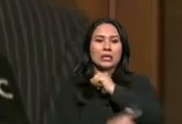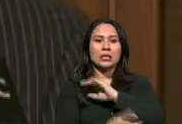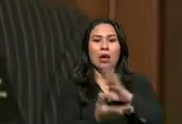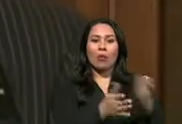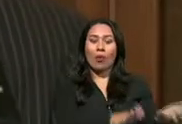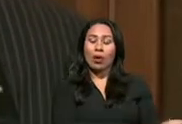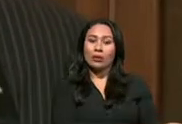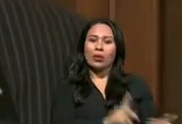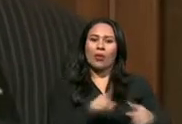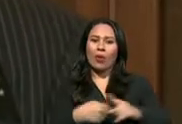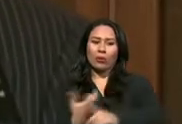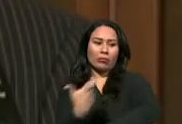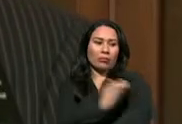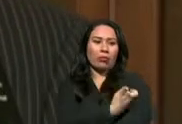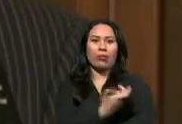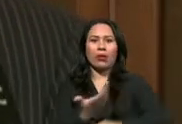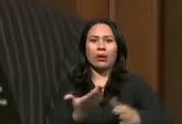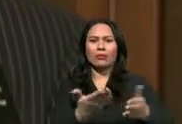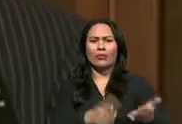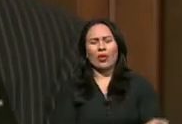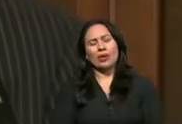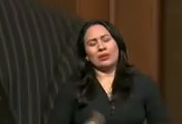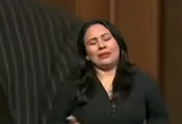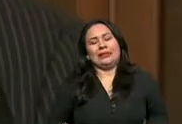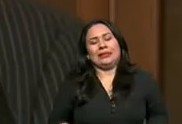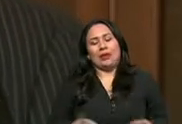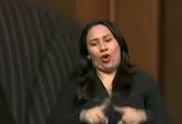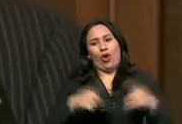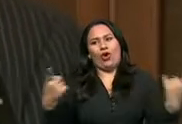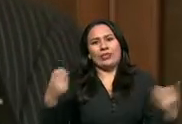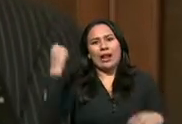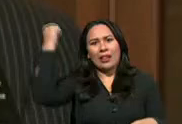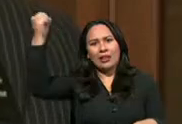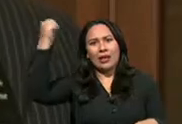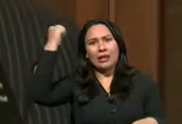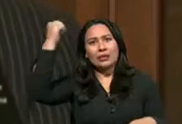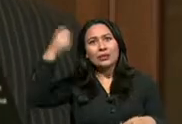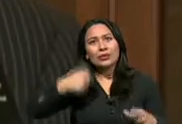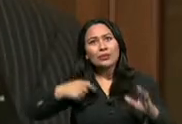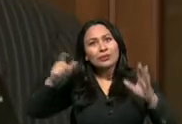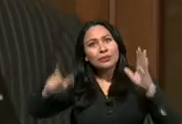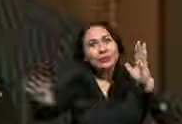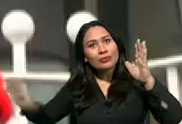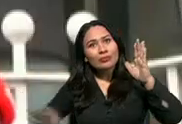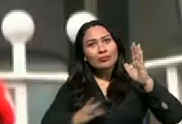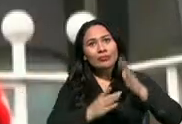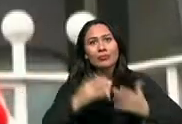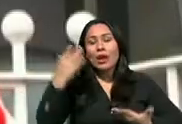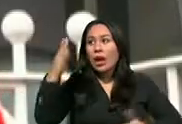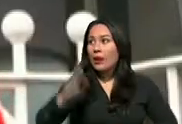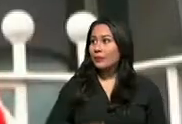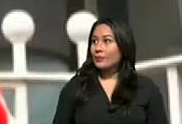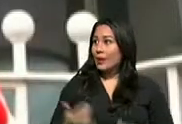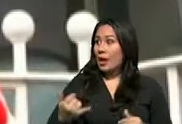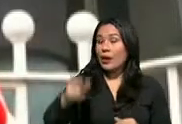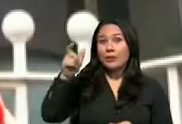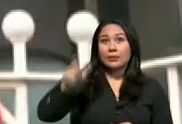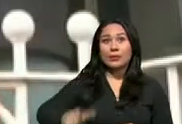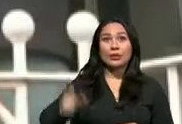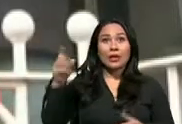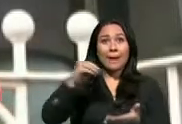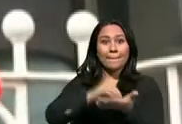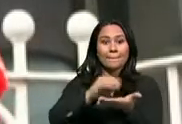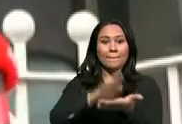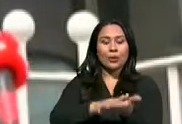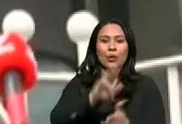hay pena de muerte es contrario totalmente al derecho de asilo, sea territorial o diplomático. Assange, el fundador de